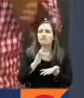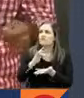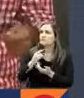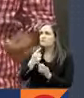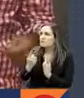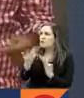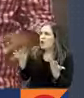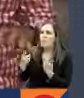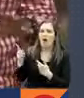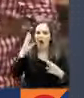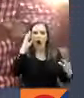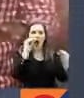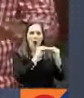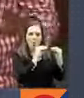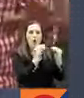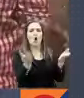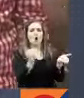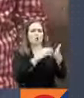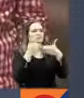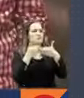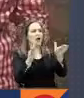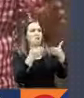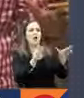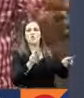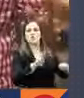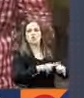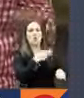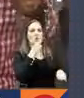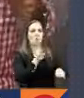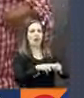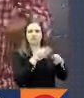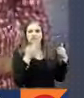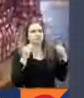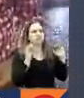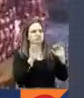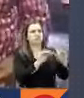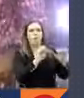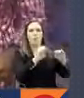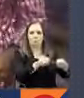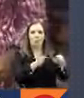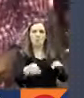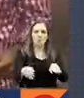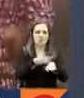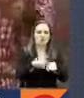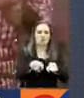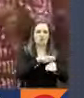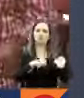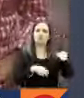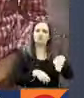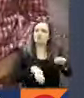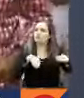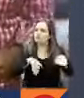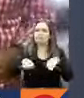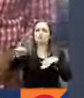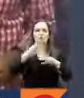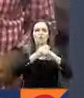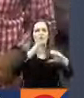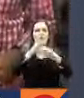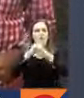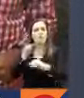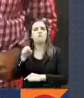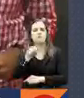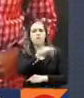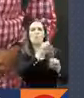el sistema vuelva a funcionar de manera normal, lo que quiere decir que ya se va a poder cobrar los pasajes para usar el sistema